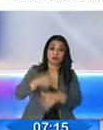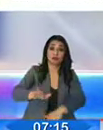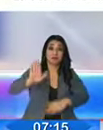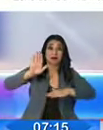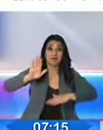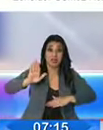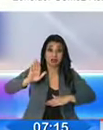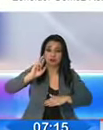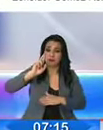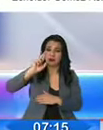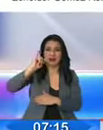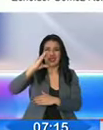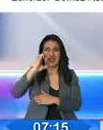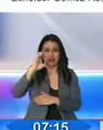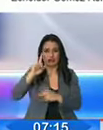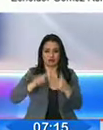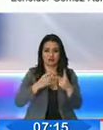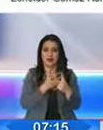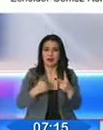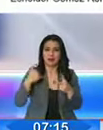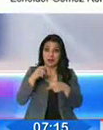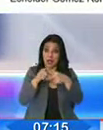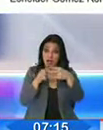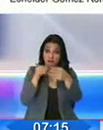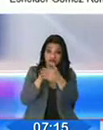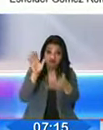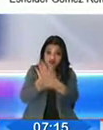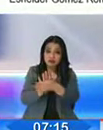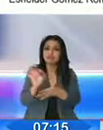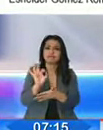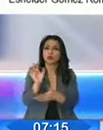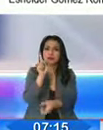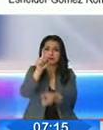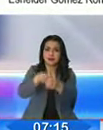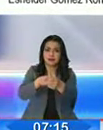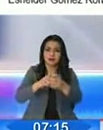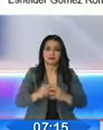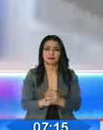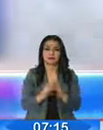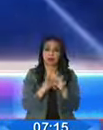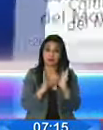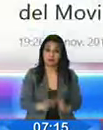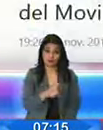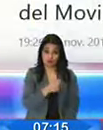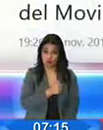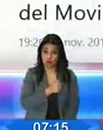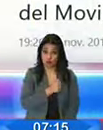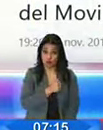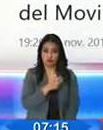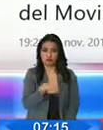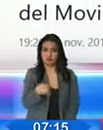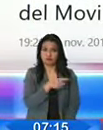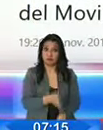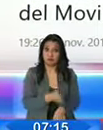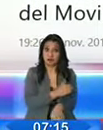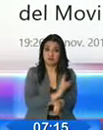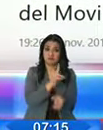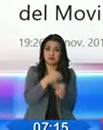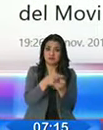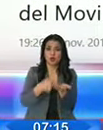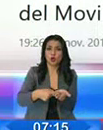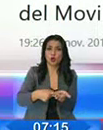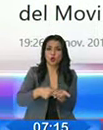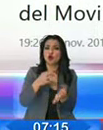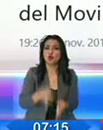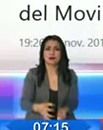Ricardo Patiño y Gabriela Rivadeneira. Compañeros, País no es de su propiedad. Quienes participaron de esta reunión ilegal de